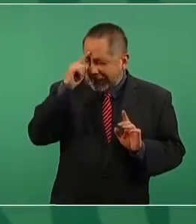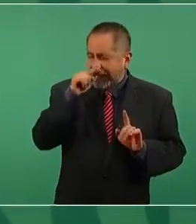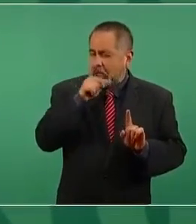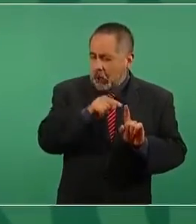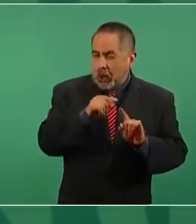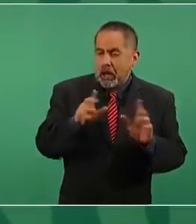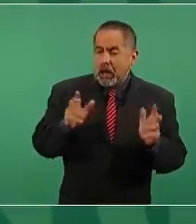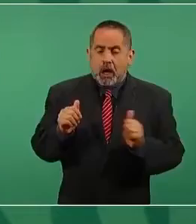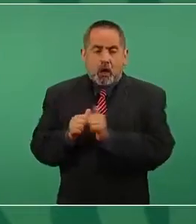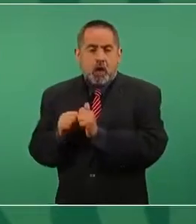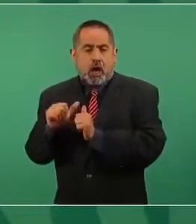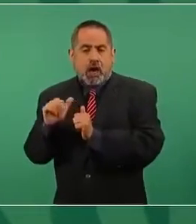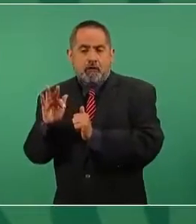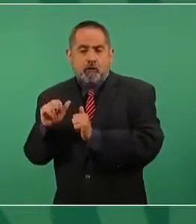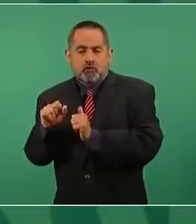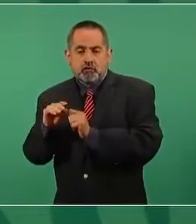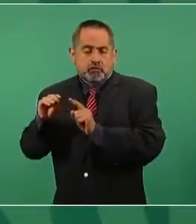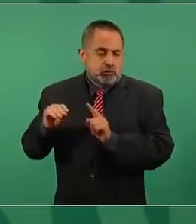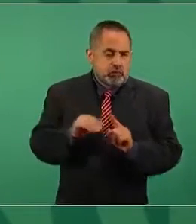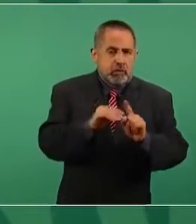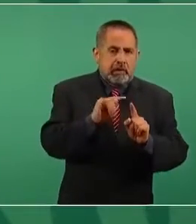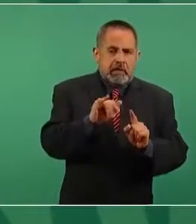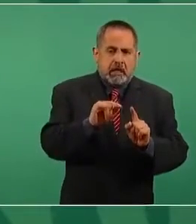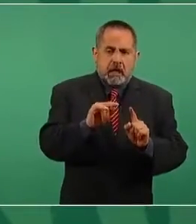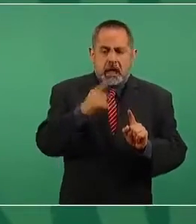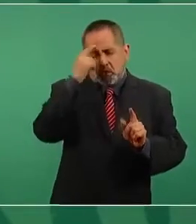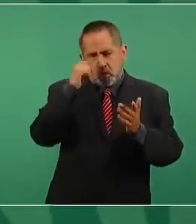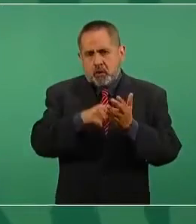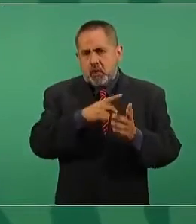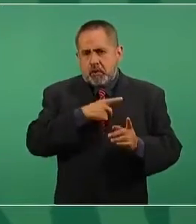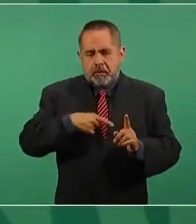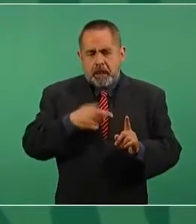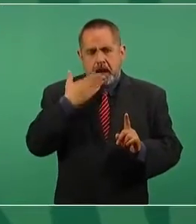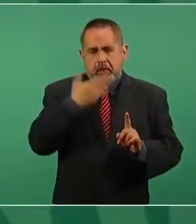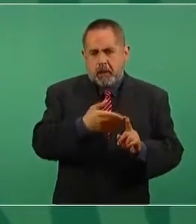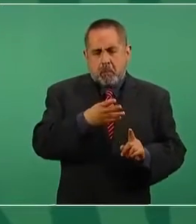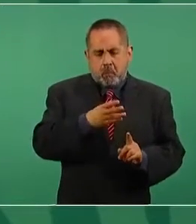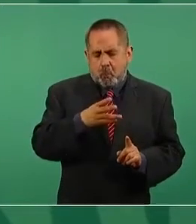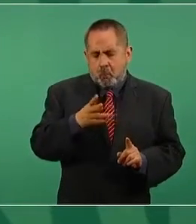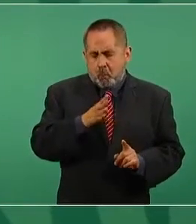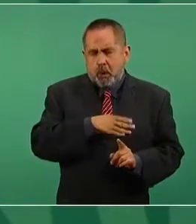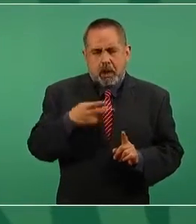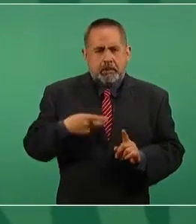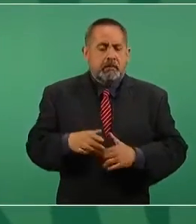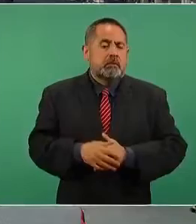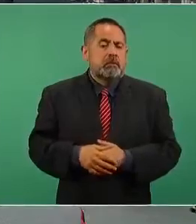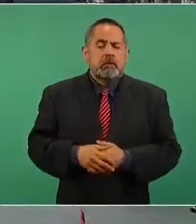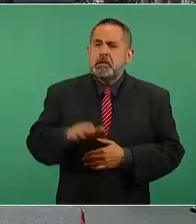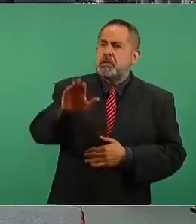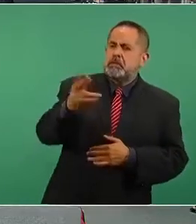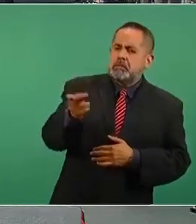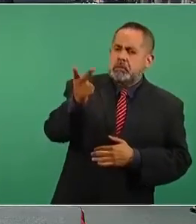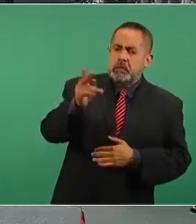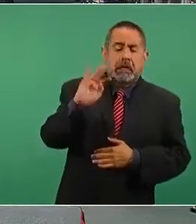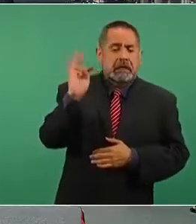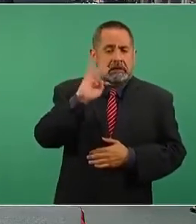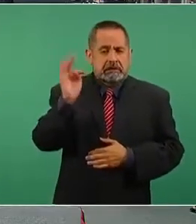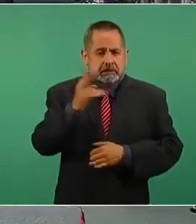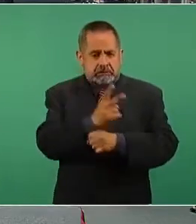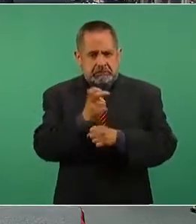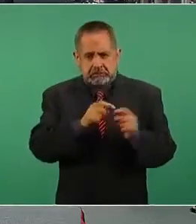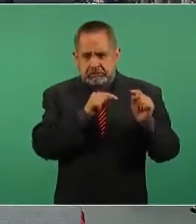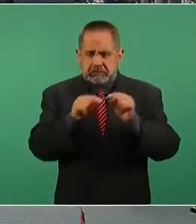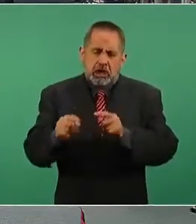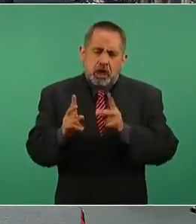con Alfonso y ahora está con Tatiana, debe ser gente buena. ¿Habrá la posibilidad de que lo invite